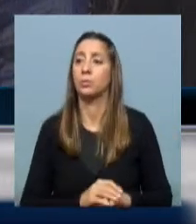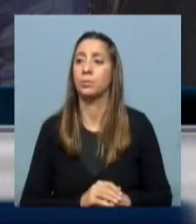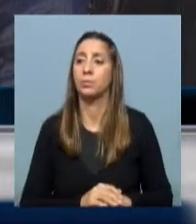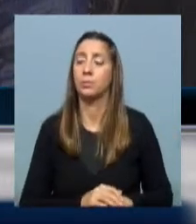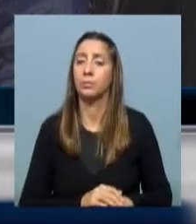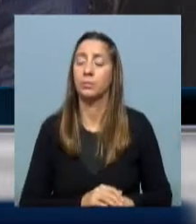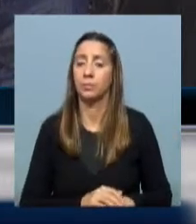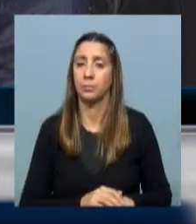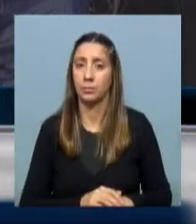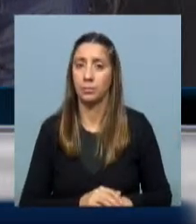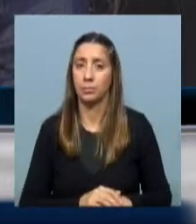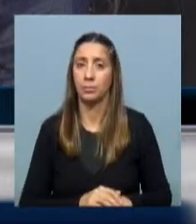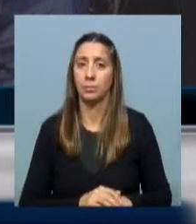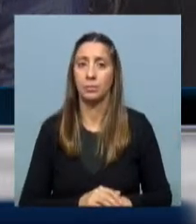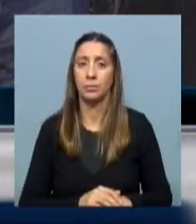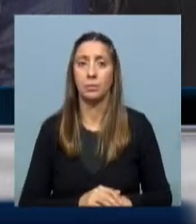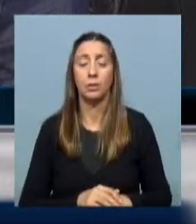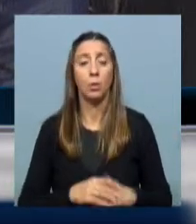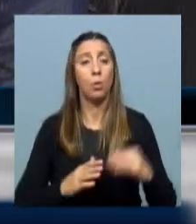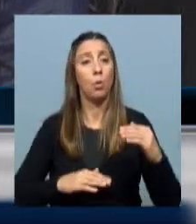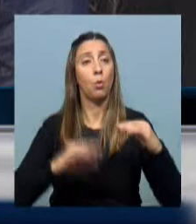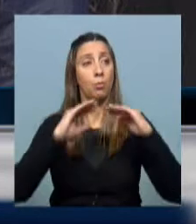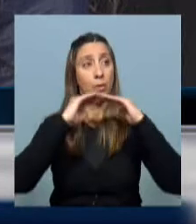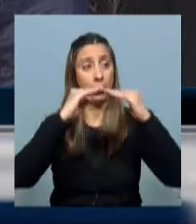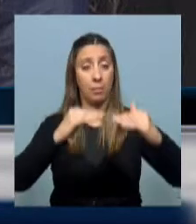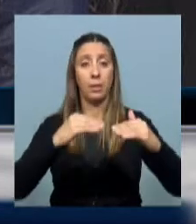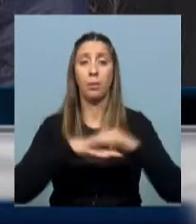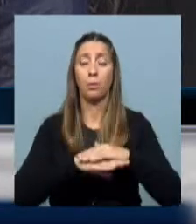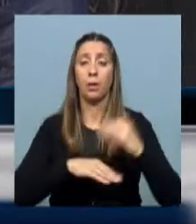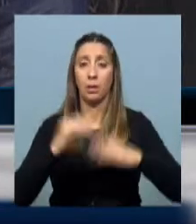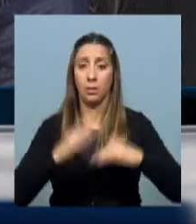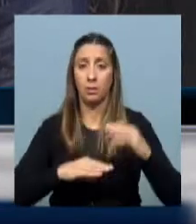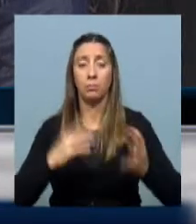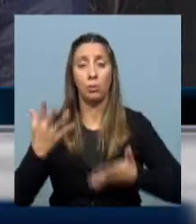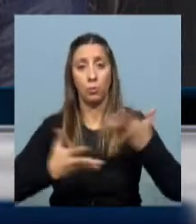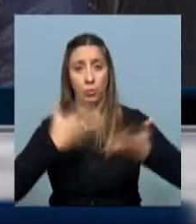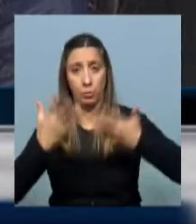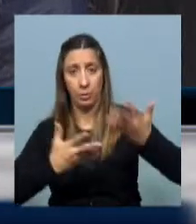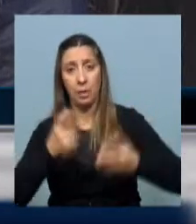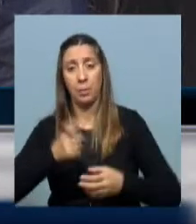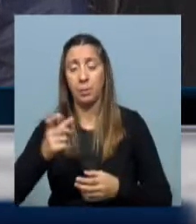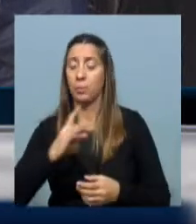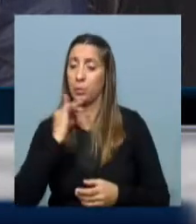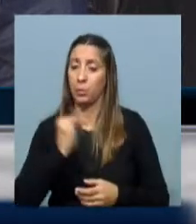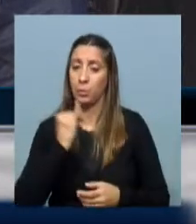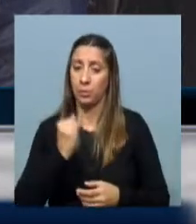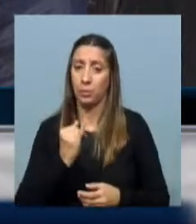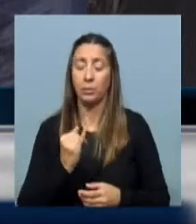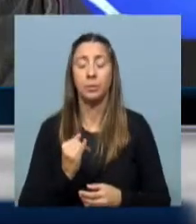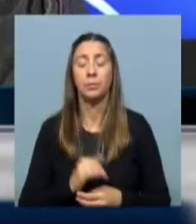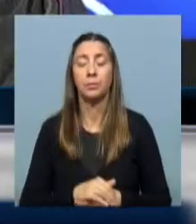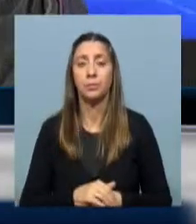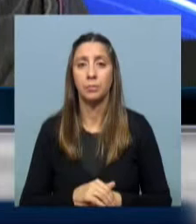fue un quincho que estaba en construcción y que sí se incendió, y los vecinos nos dijeron que